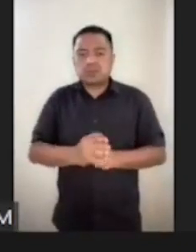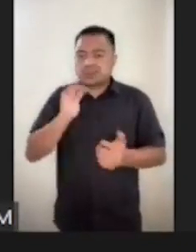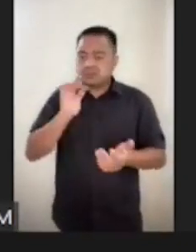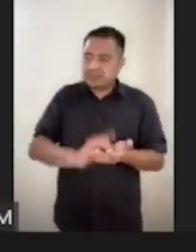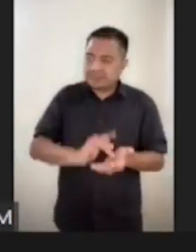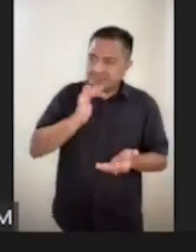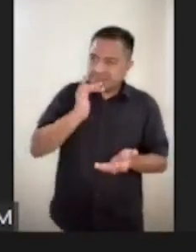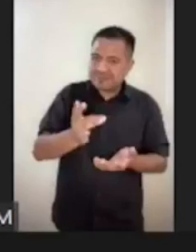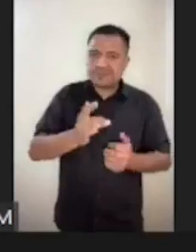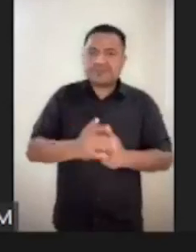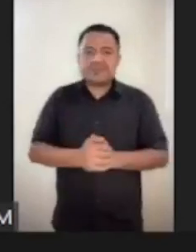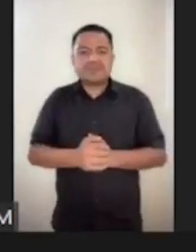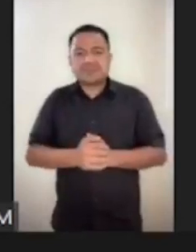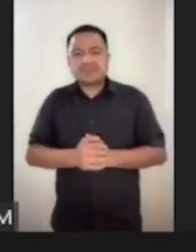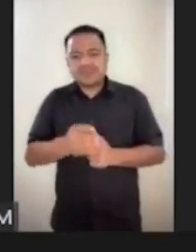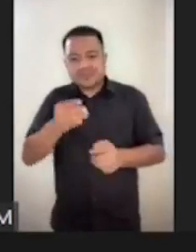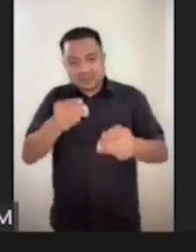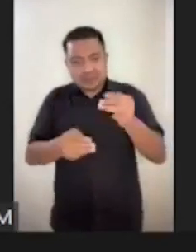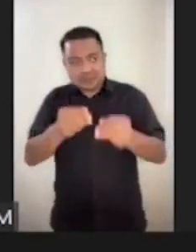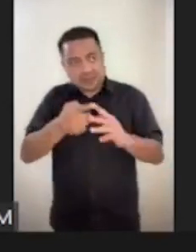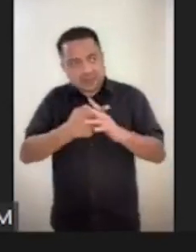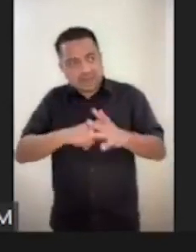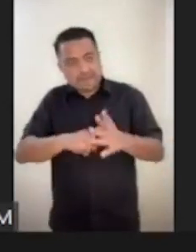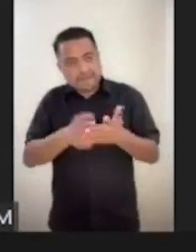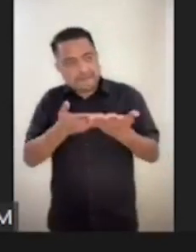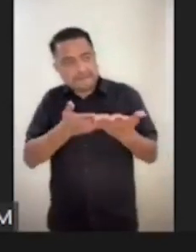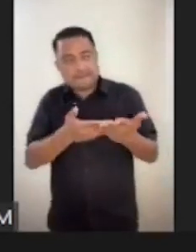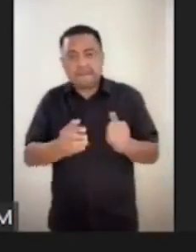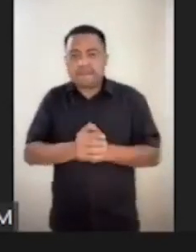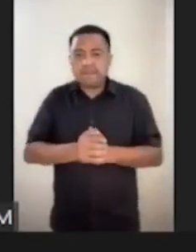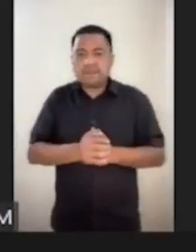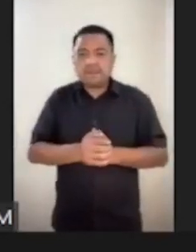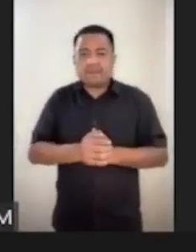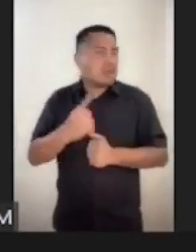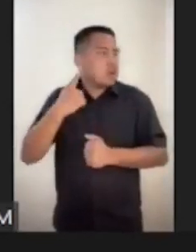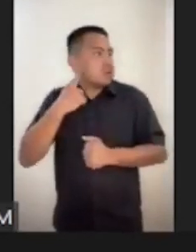Gracias. Adelante, Gracias. magistrado. No tiene audio.